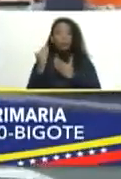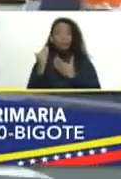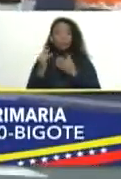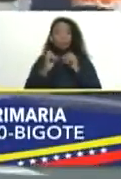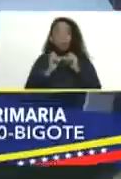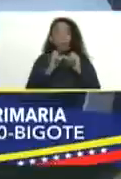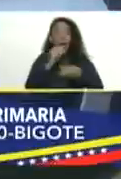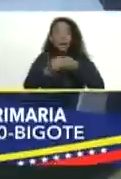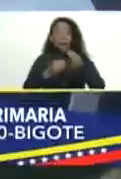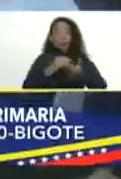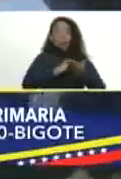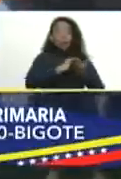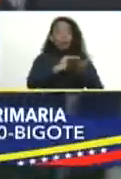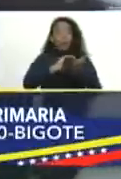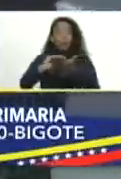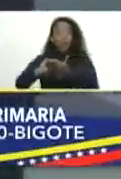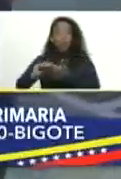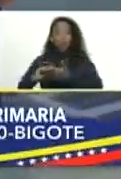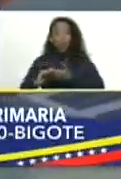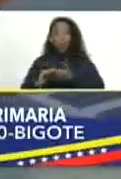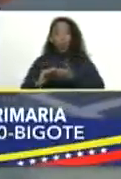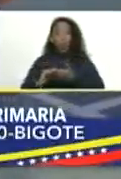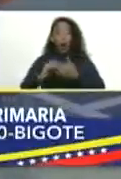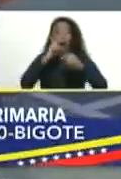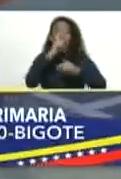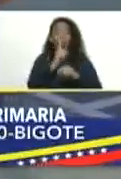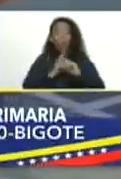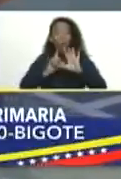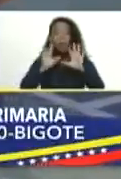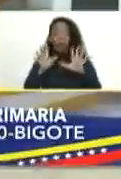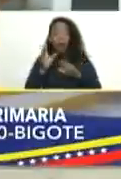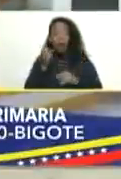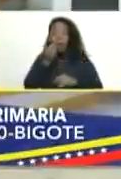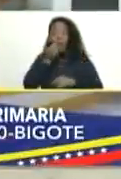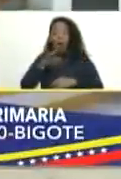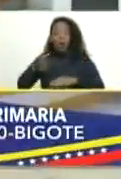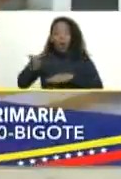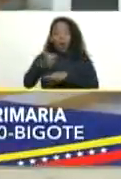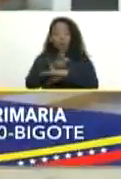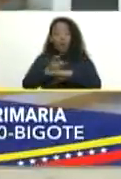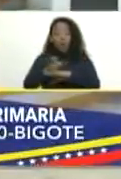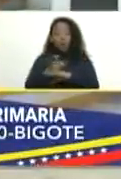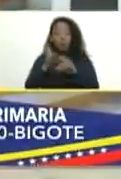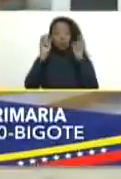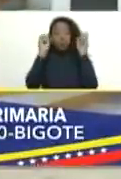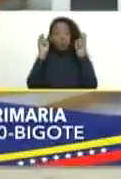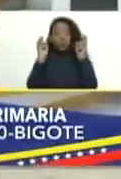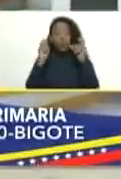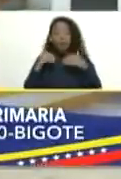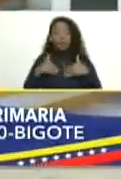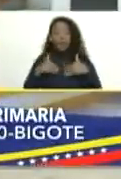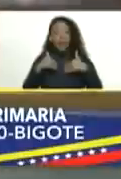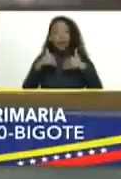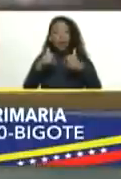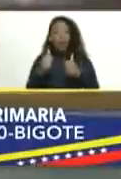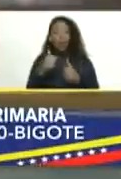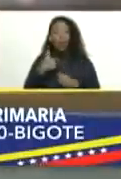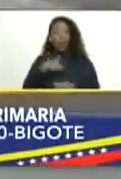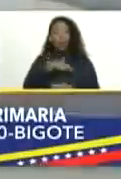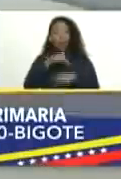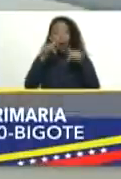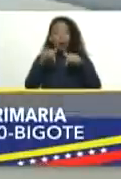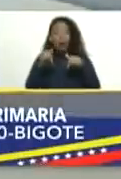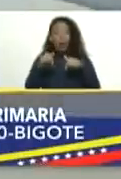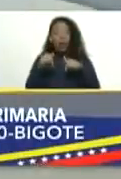dando soluciones a ese 1x10 del buen gobierno que en materia de salud, nosotros aquí en